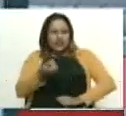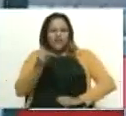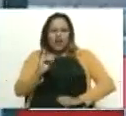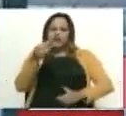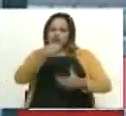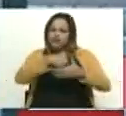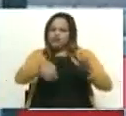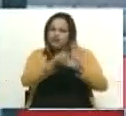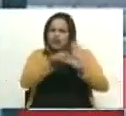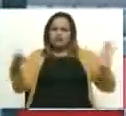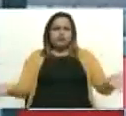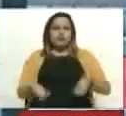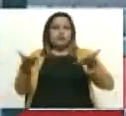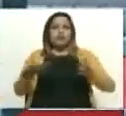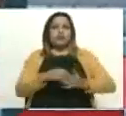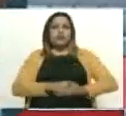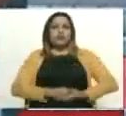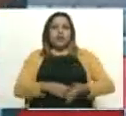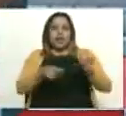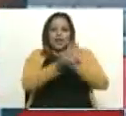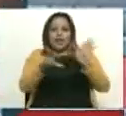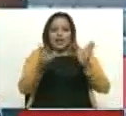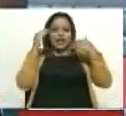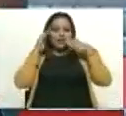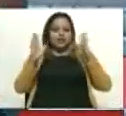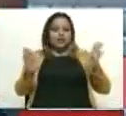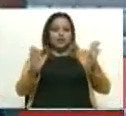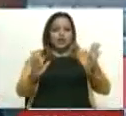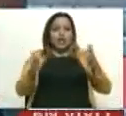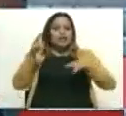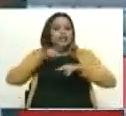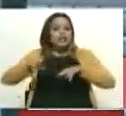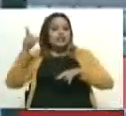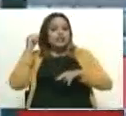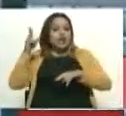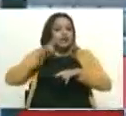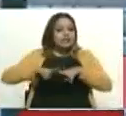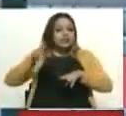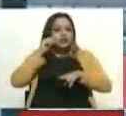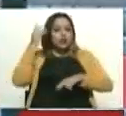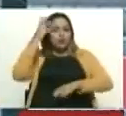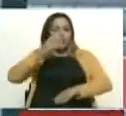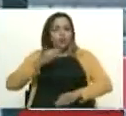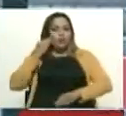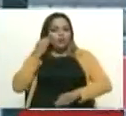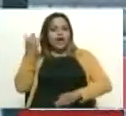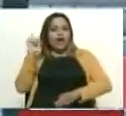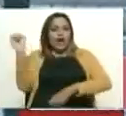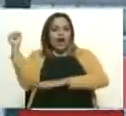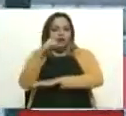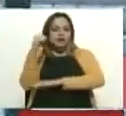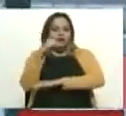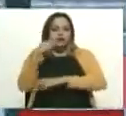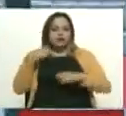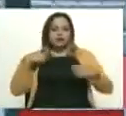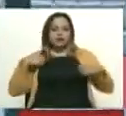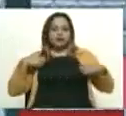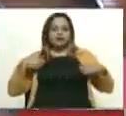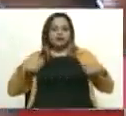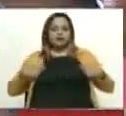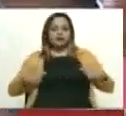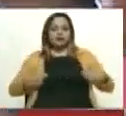estamos impulsando, que es una ley de atención a las niñas, niños, adolescentes, portadores de trastorno del espectro autista,